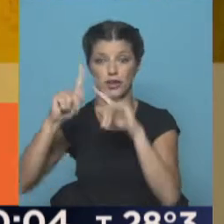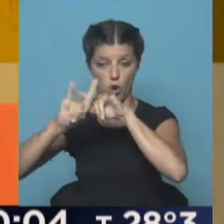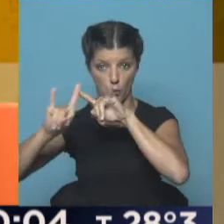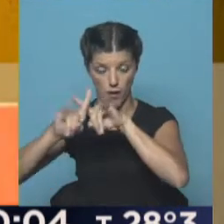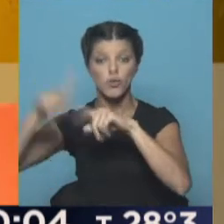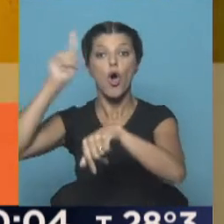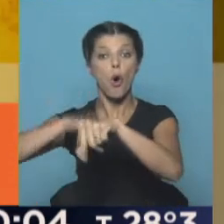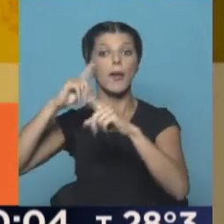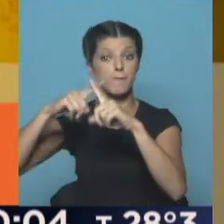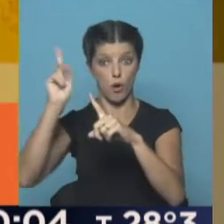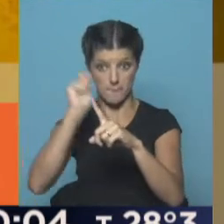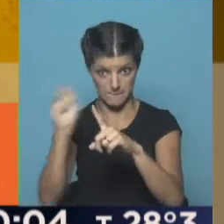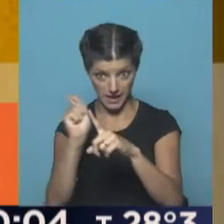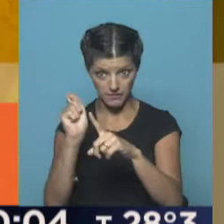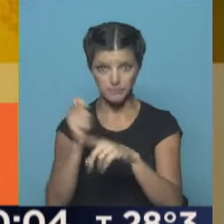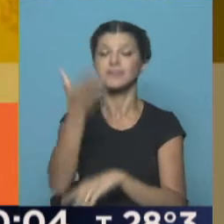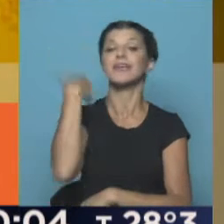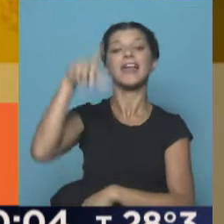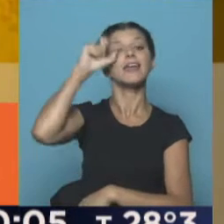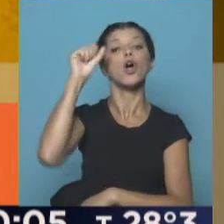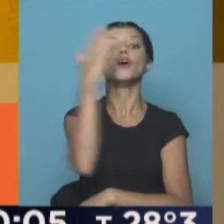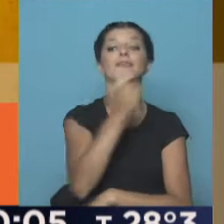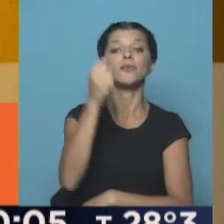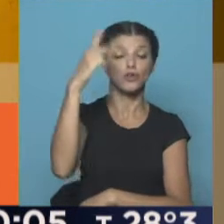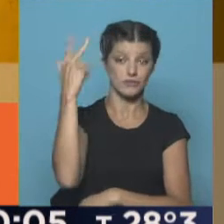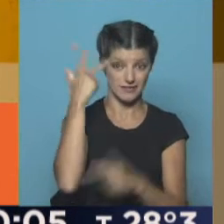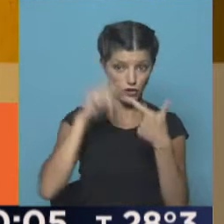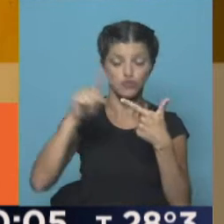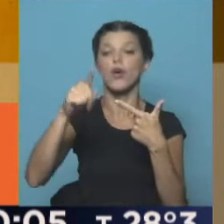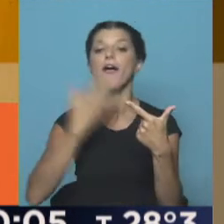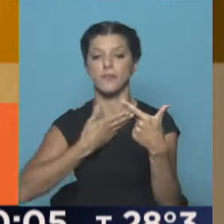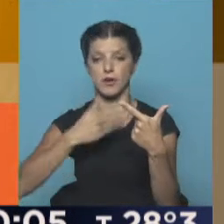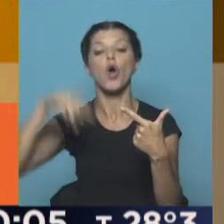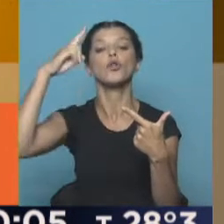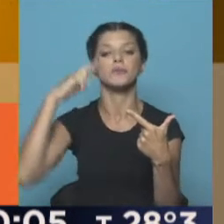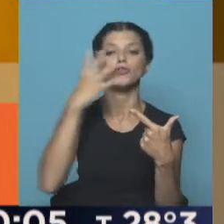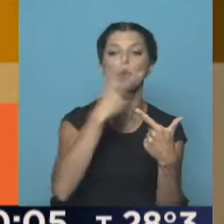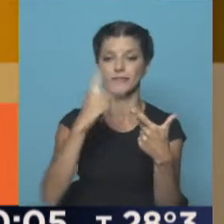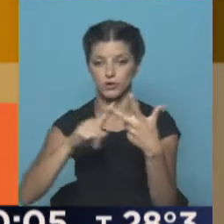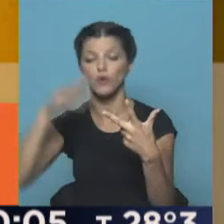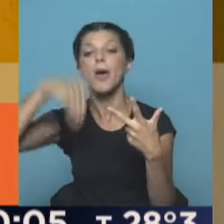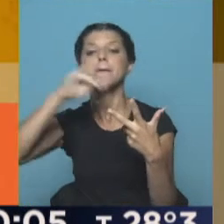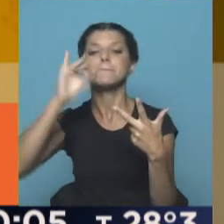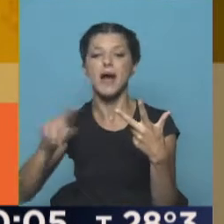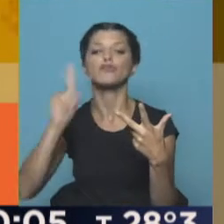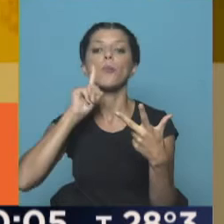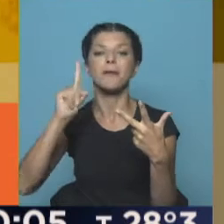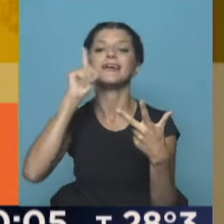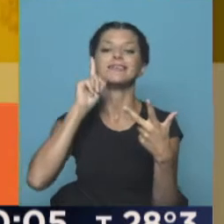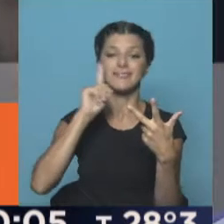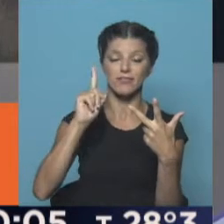por mes que en enero pagaron 618 pesos en febrero abonarán 942 y en marzo en